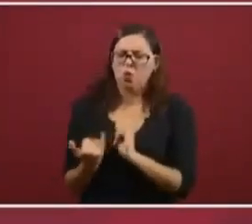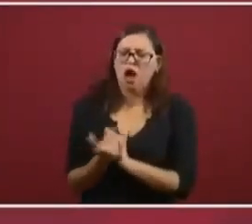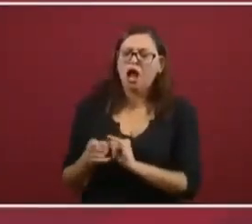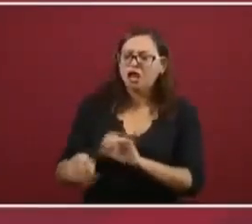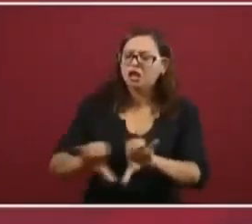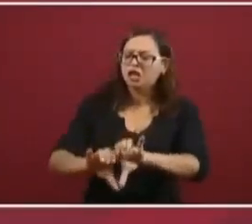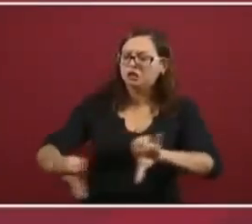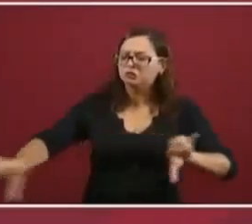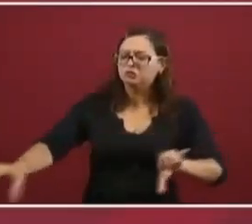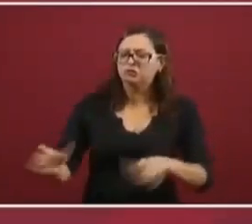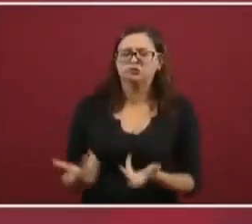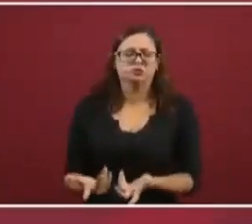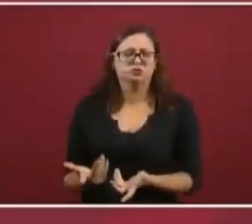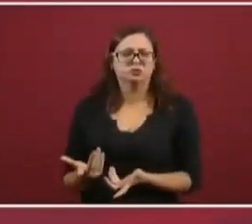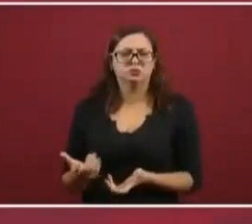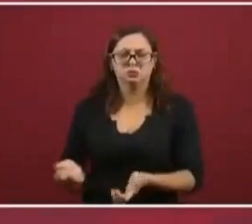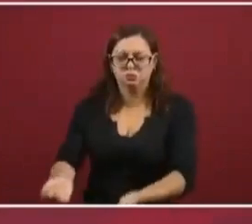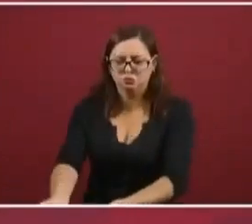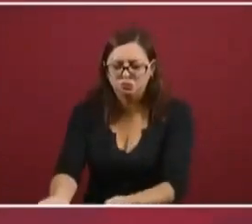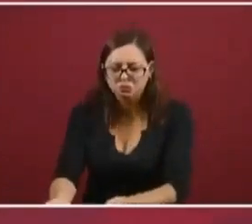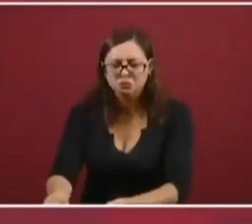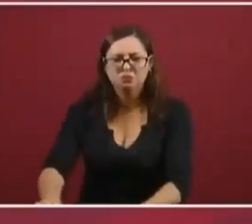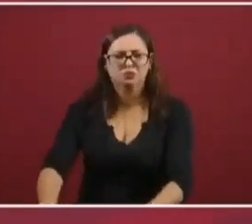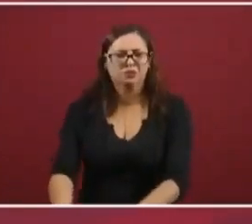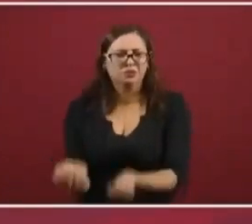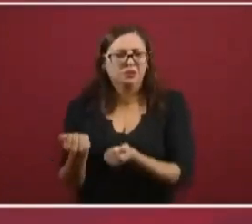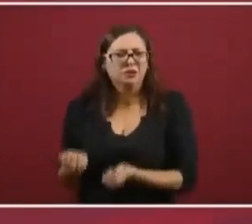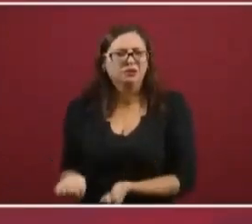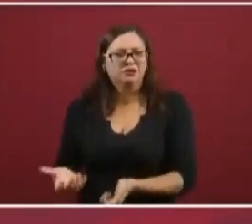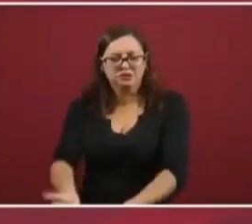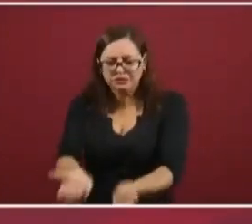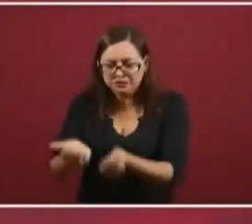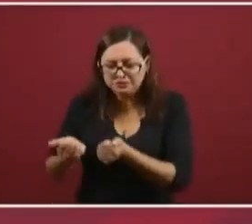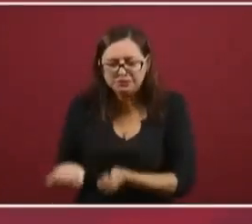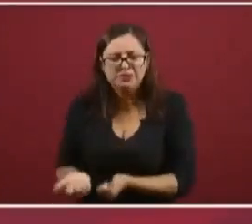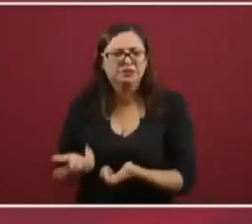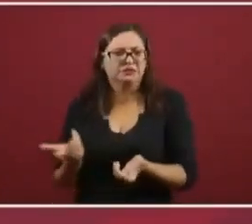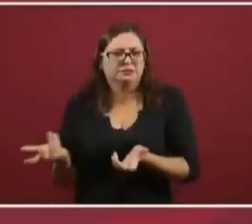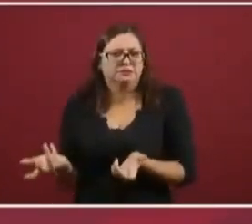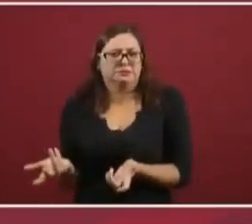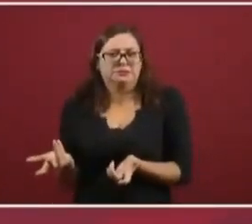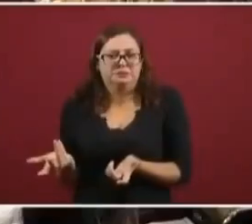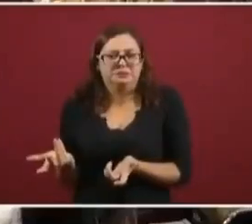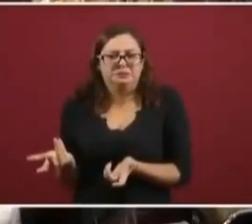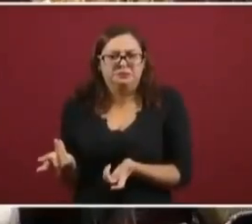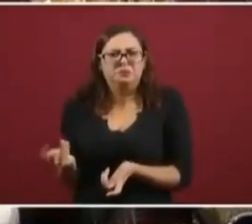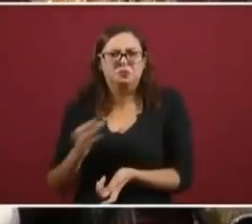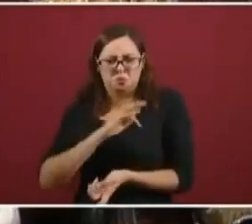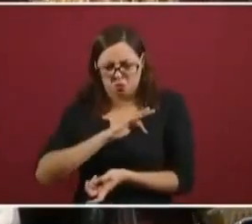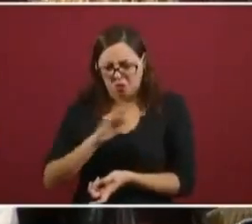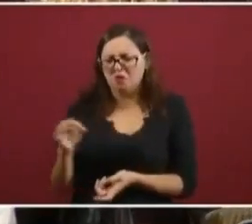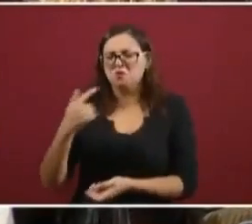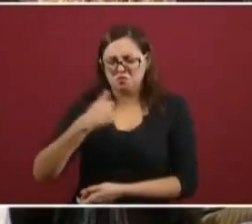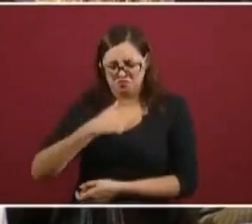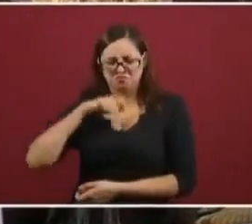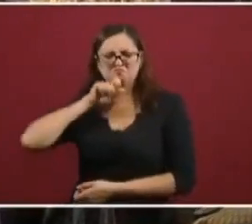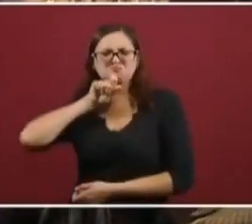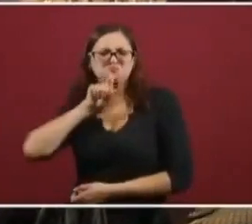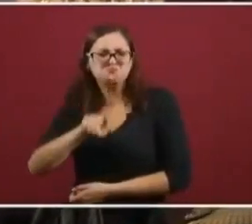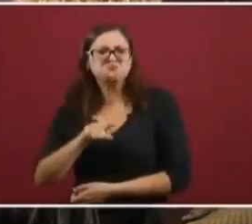o obtener gasolinas de una toma clandestina